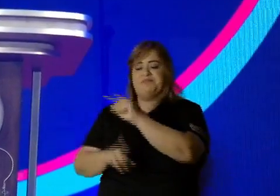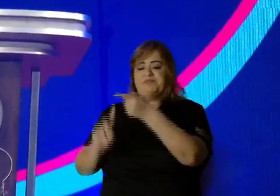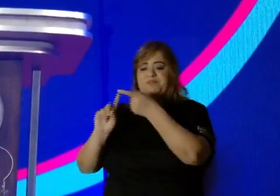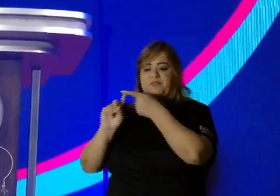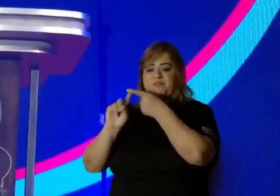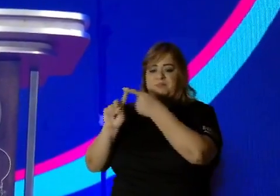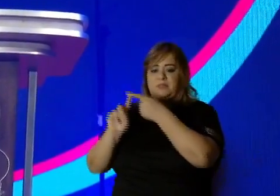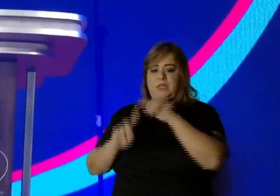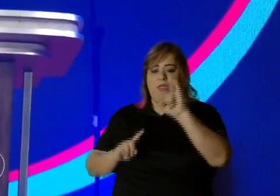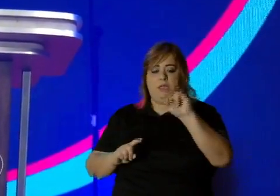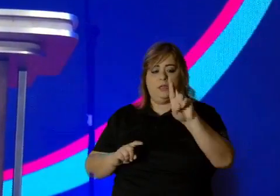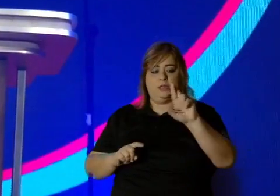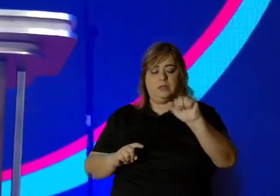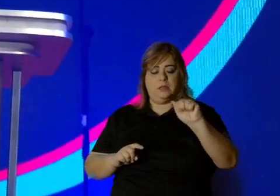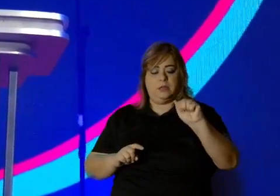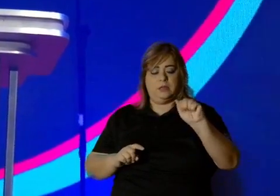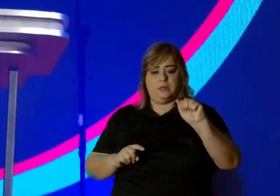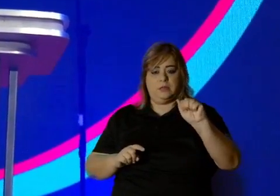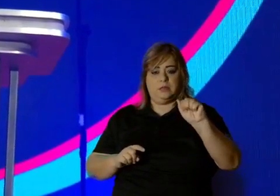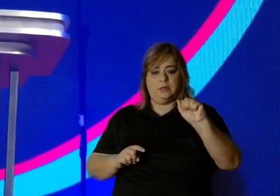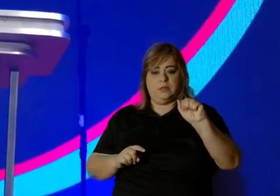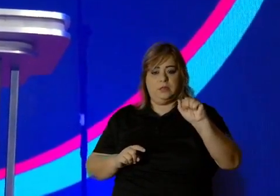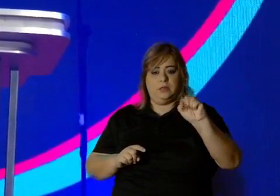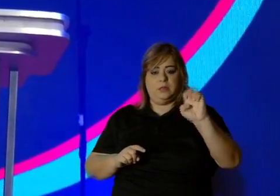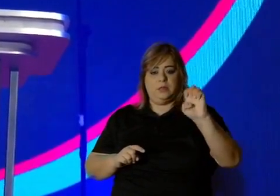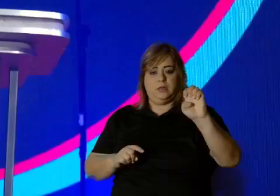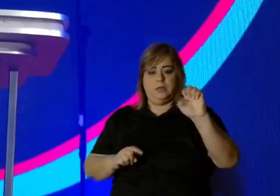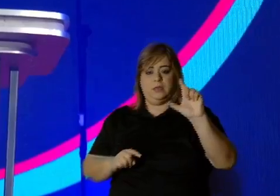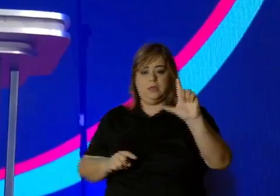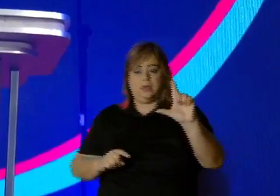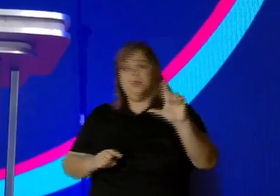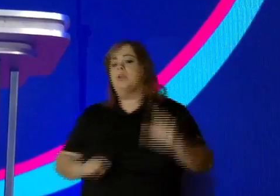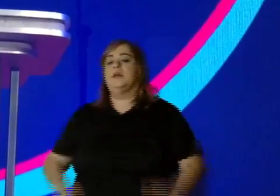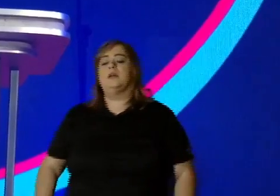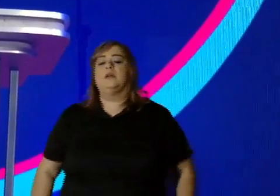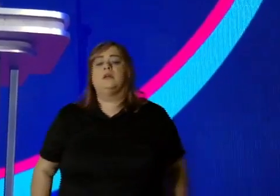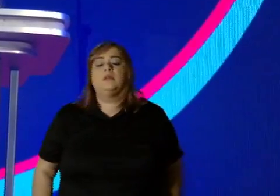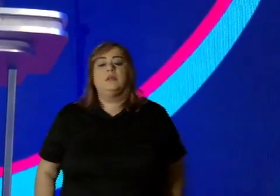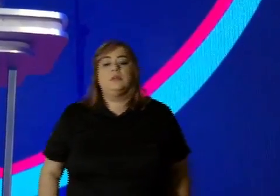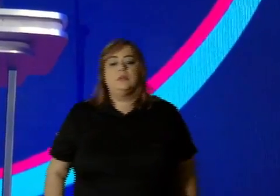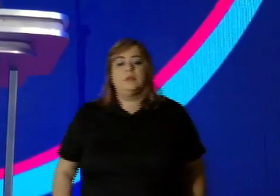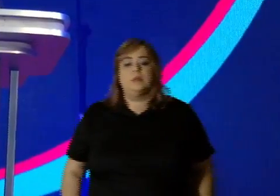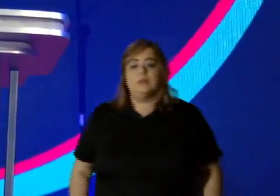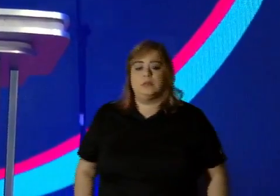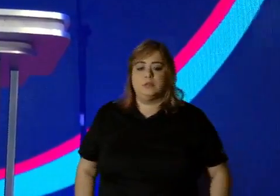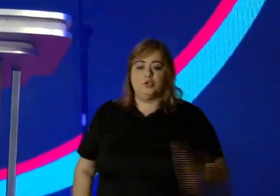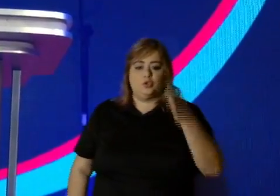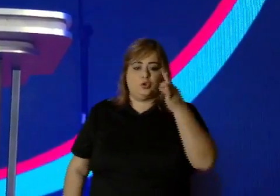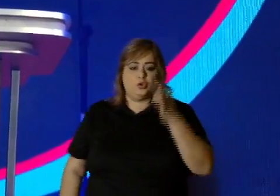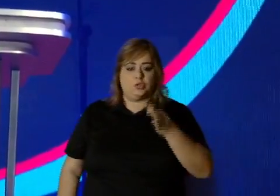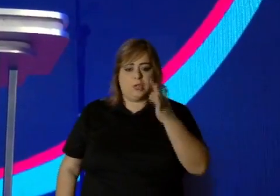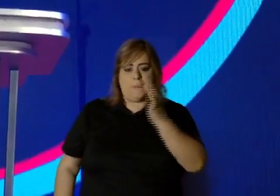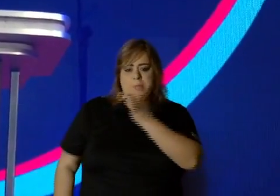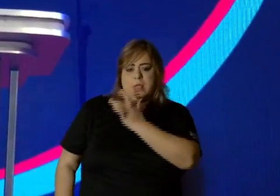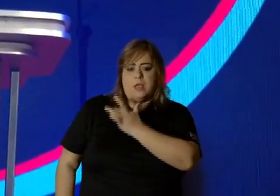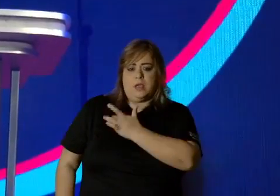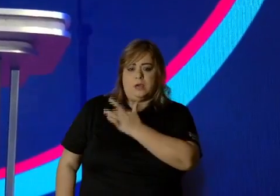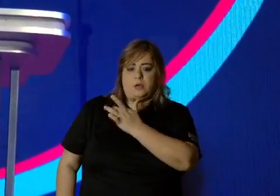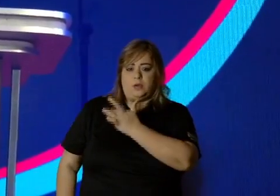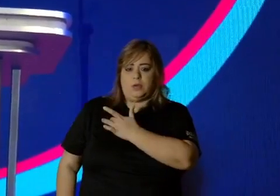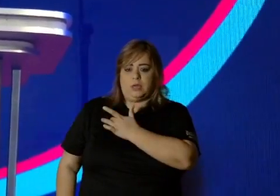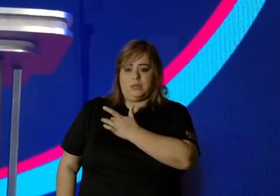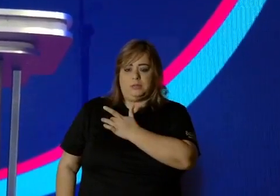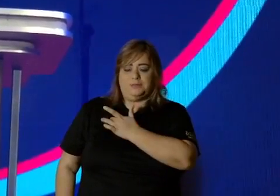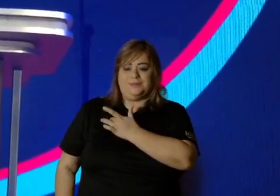tanto Ismael, que era su primo hermano, que fue trombonista en nuestra casa, y yo siempre he tenido un corazón de